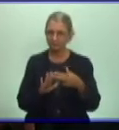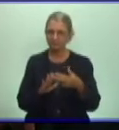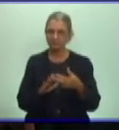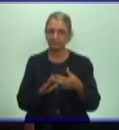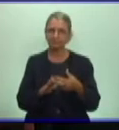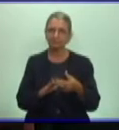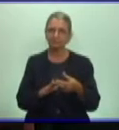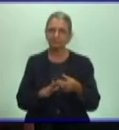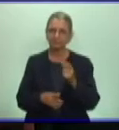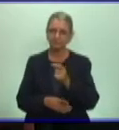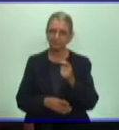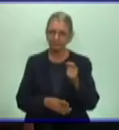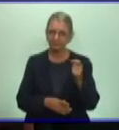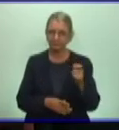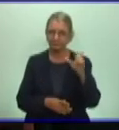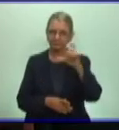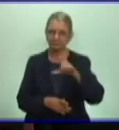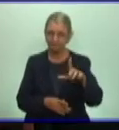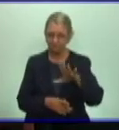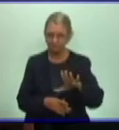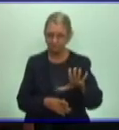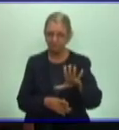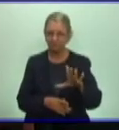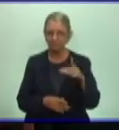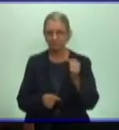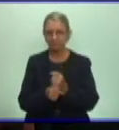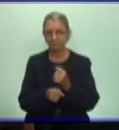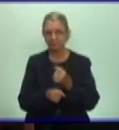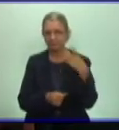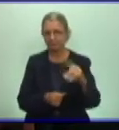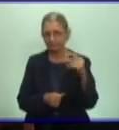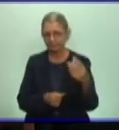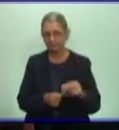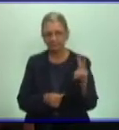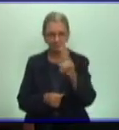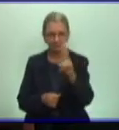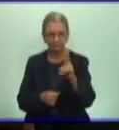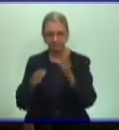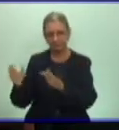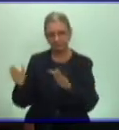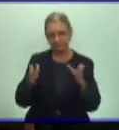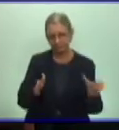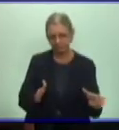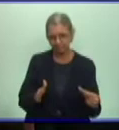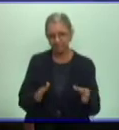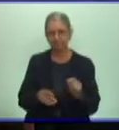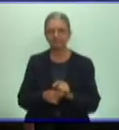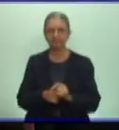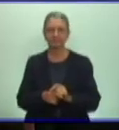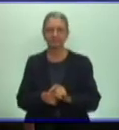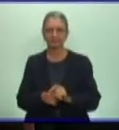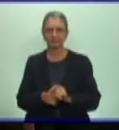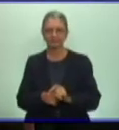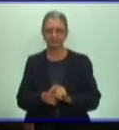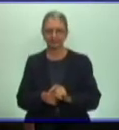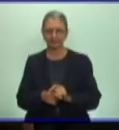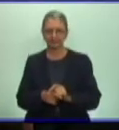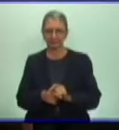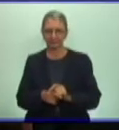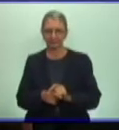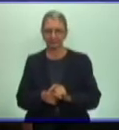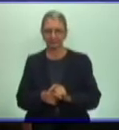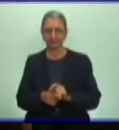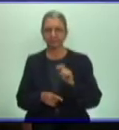cívica tenía orientado un trabajo práctico integrador del segundo periodo, que cuando